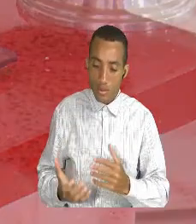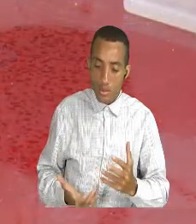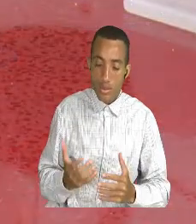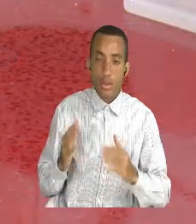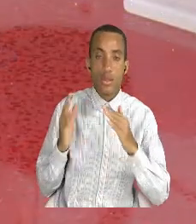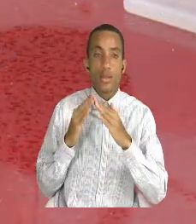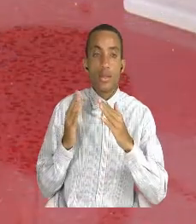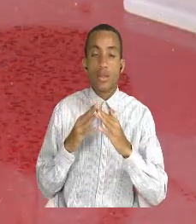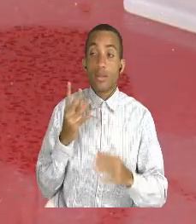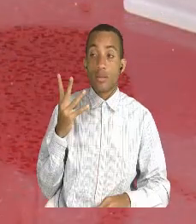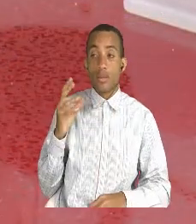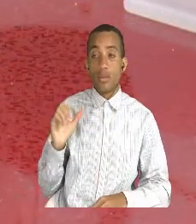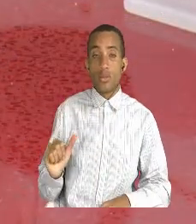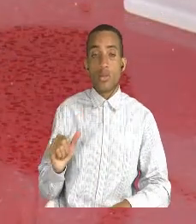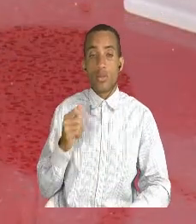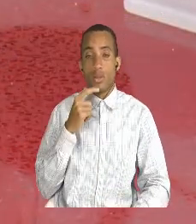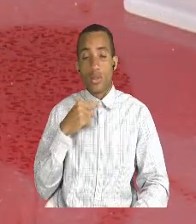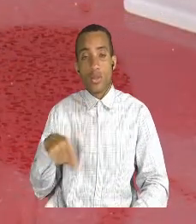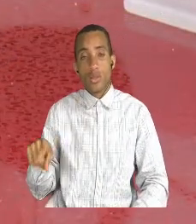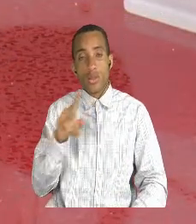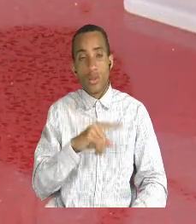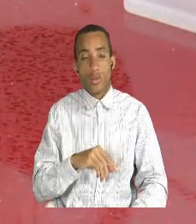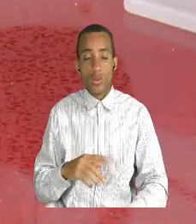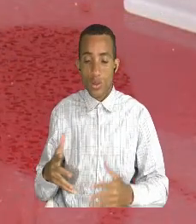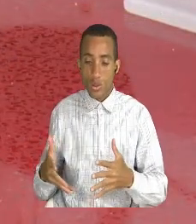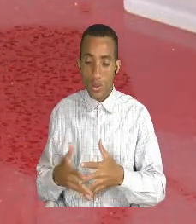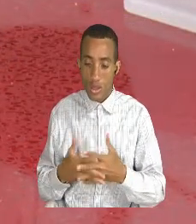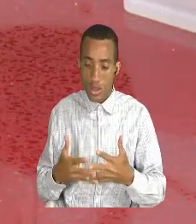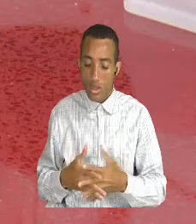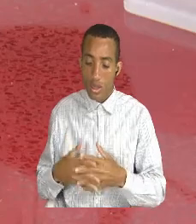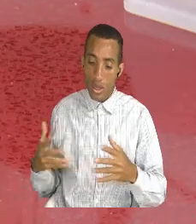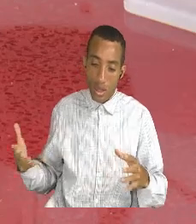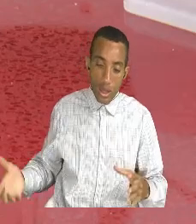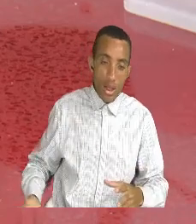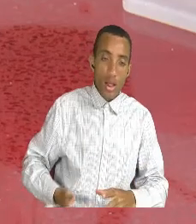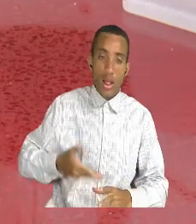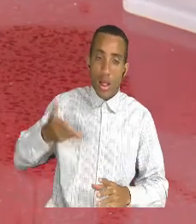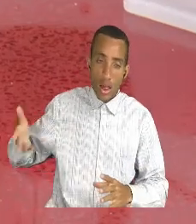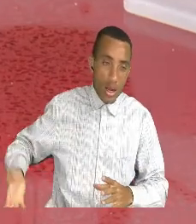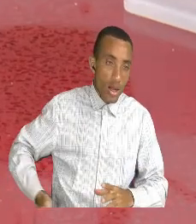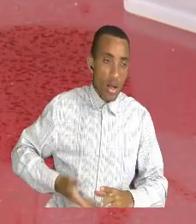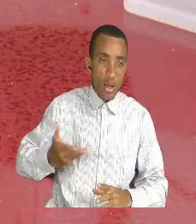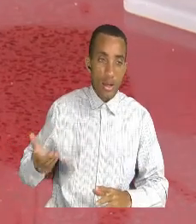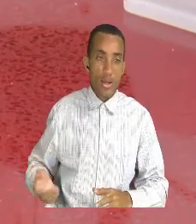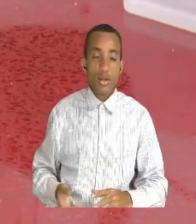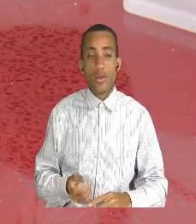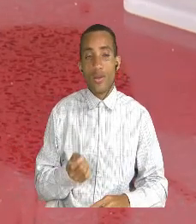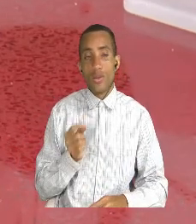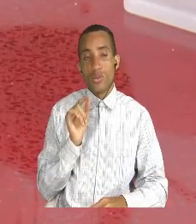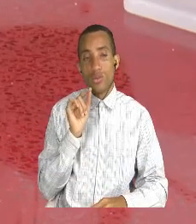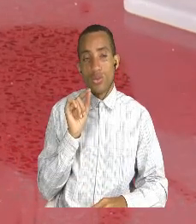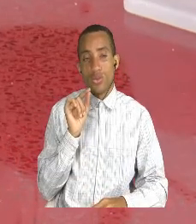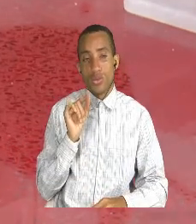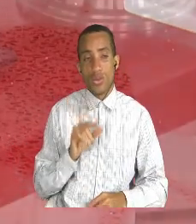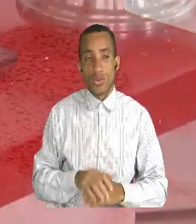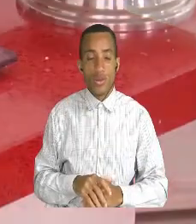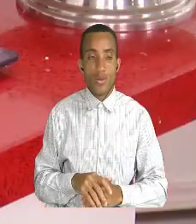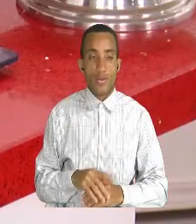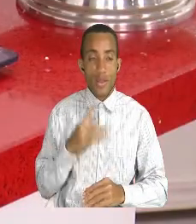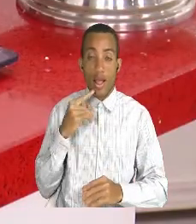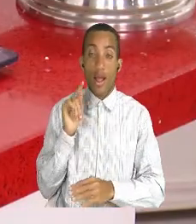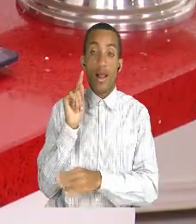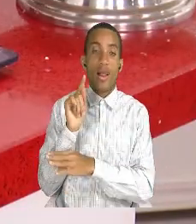siempre me dice, uy, esos arroces cogen y los mezclan y los mezclan que ya parecen risotto. No, vea, hoy los voy a mezclar poquito para que no me esté